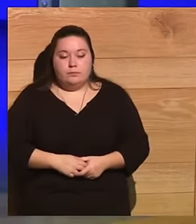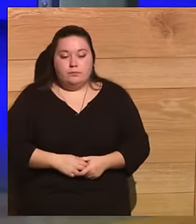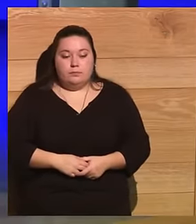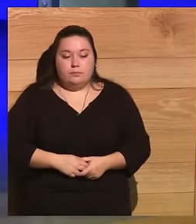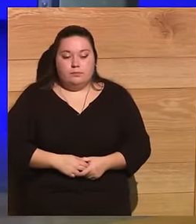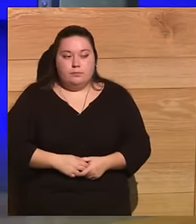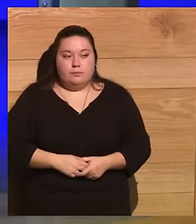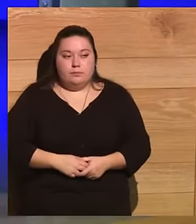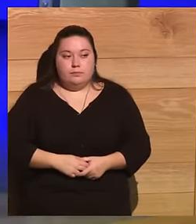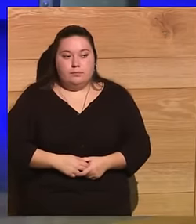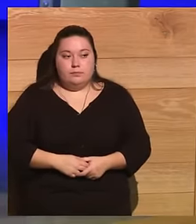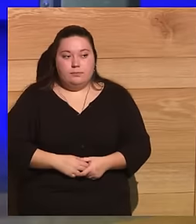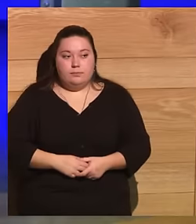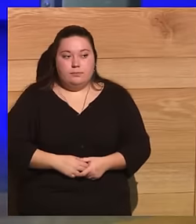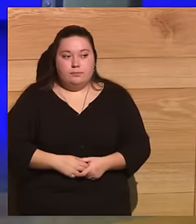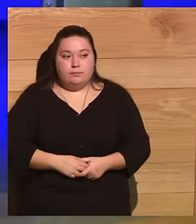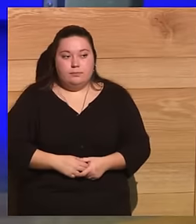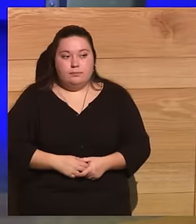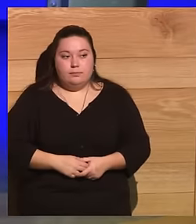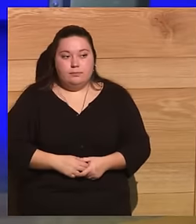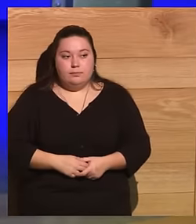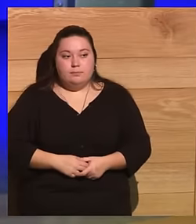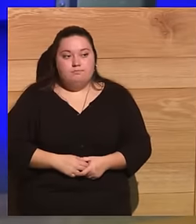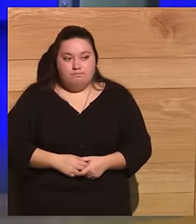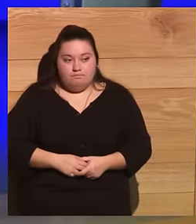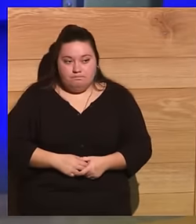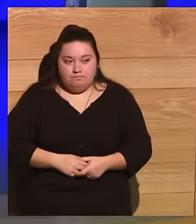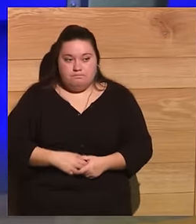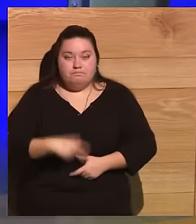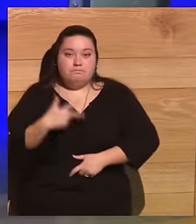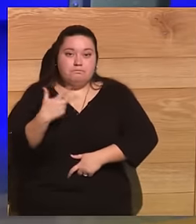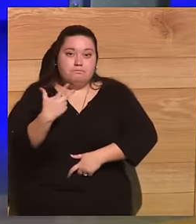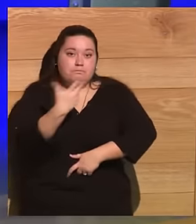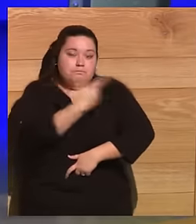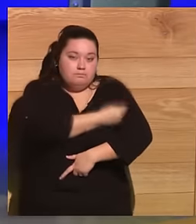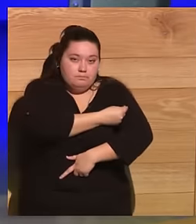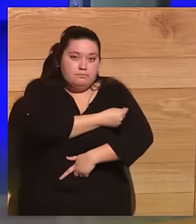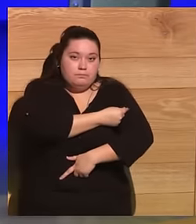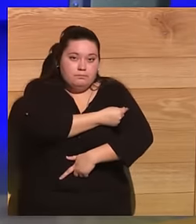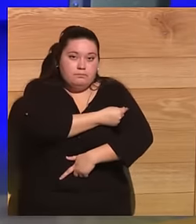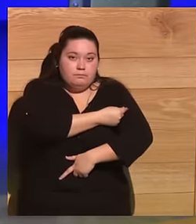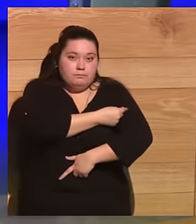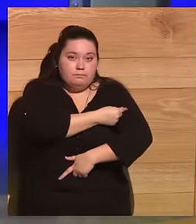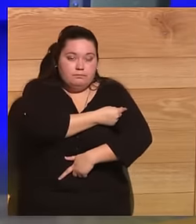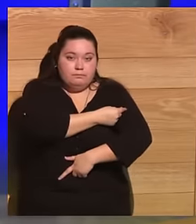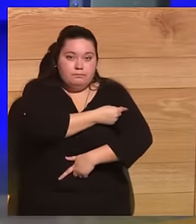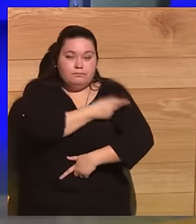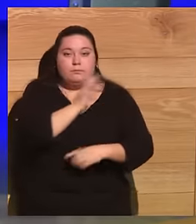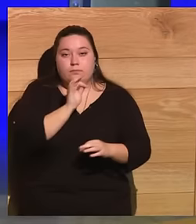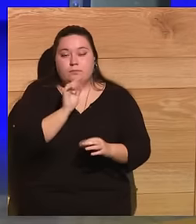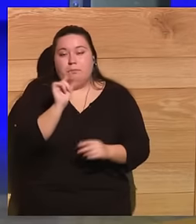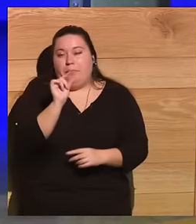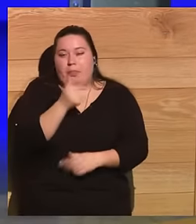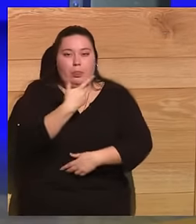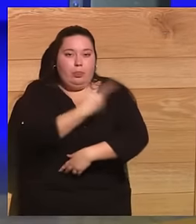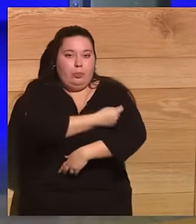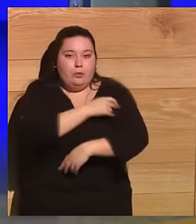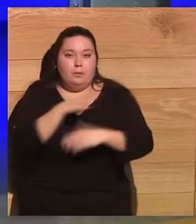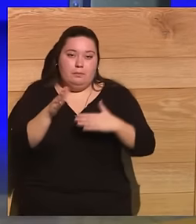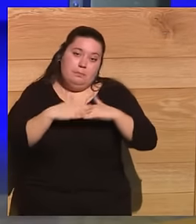se hace radioactivo, vas al pasillo con una inyección, inyectas una pequeña dosis al